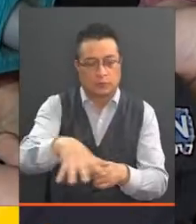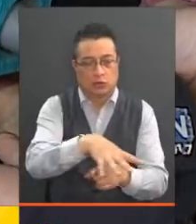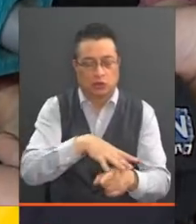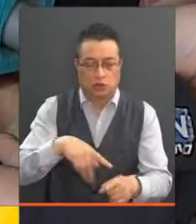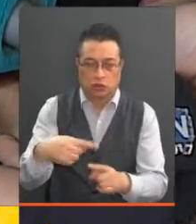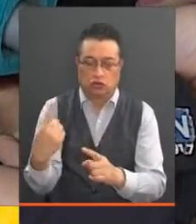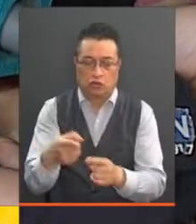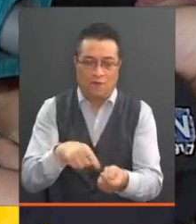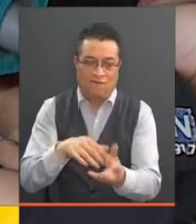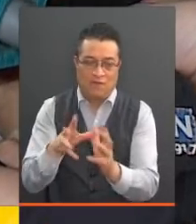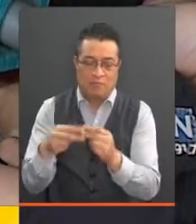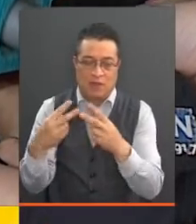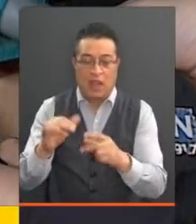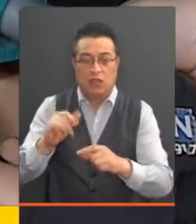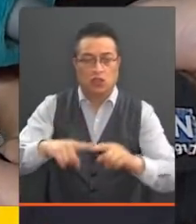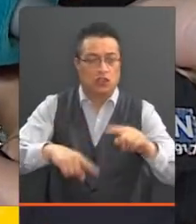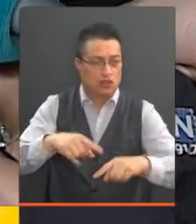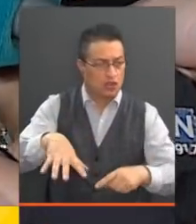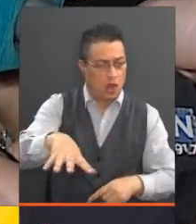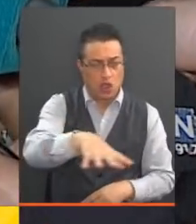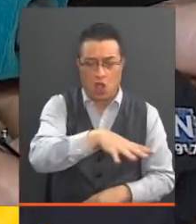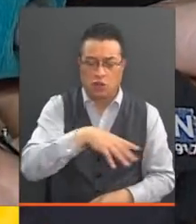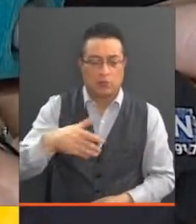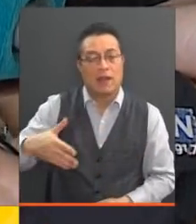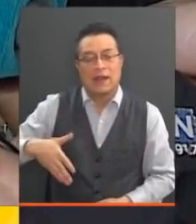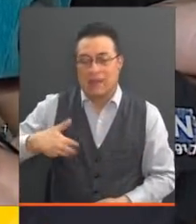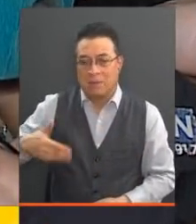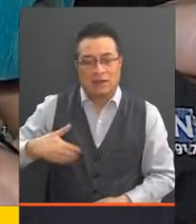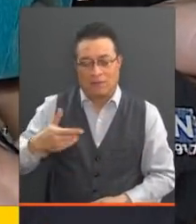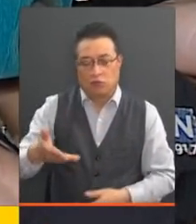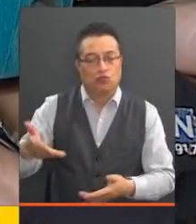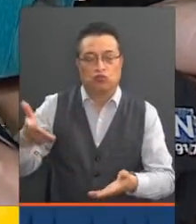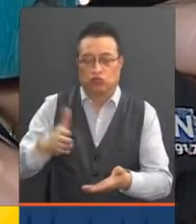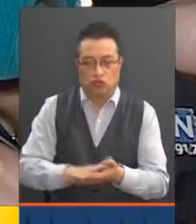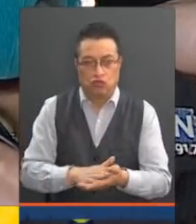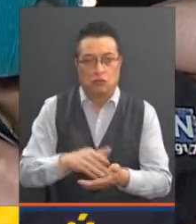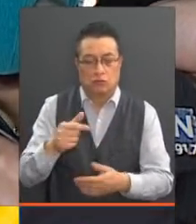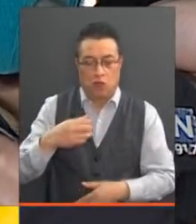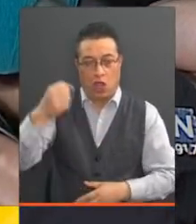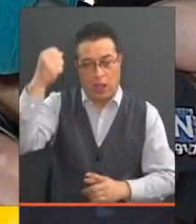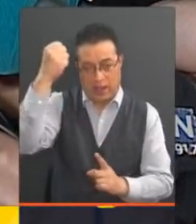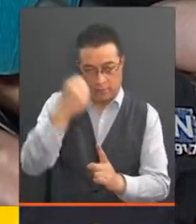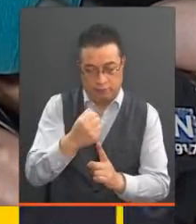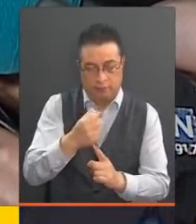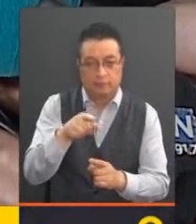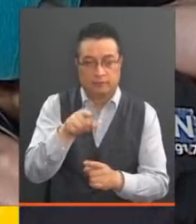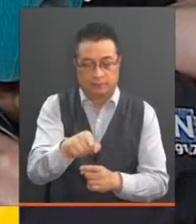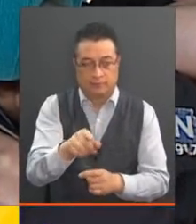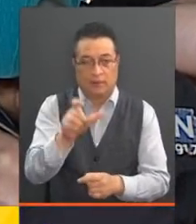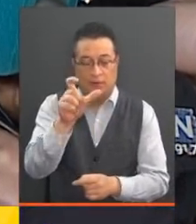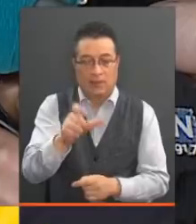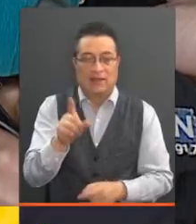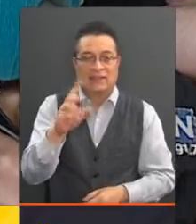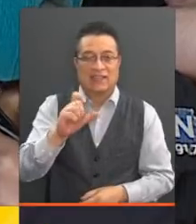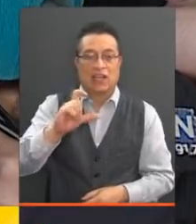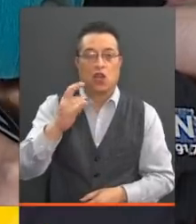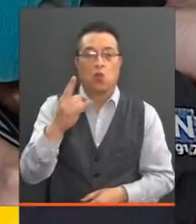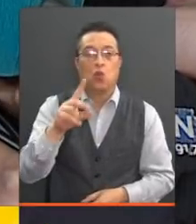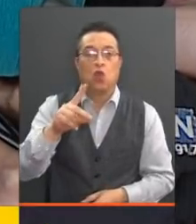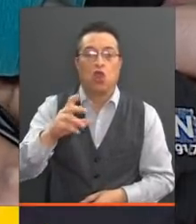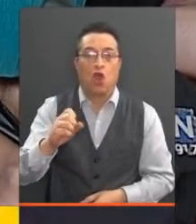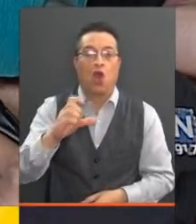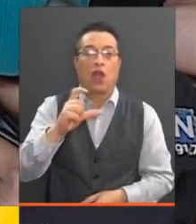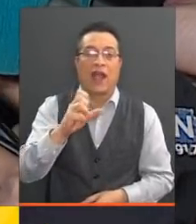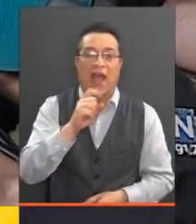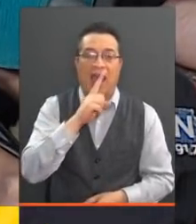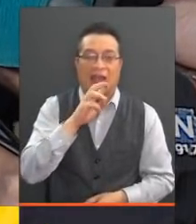la gente del territorio por el lamentable fallecimiento, el homicidio de segundo Catril.